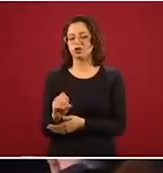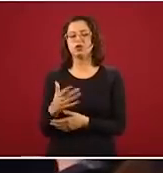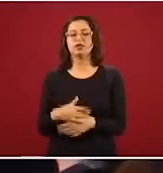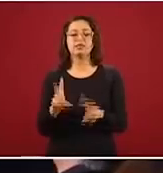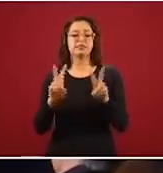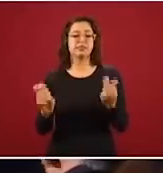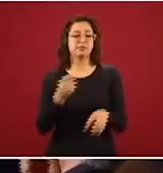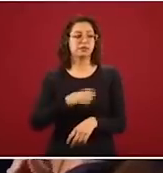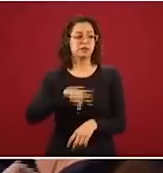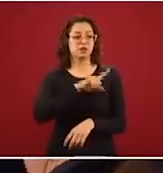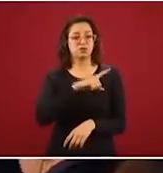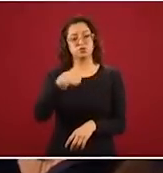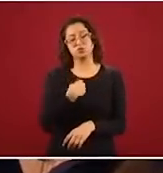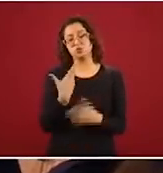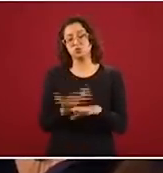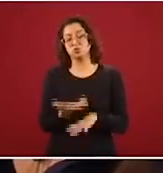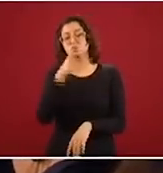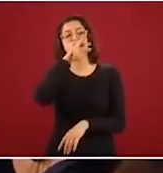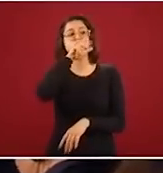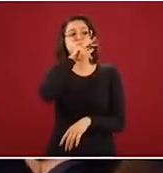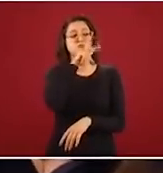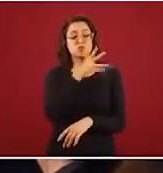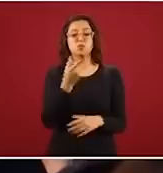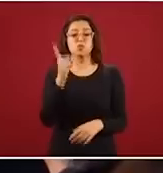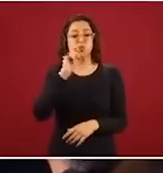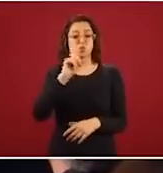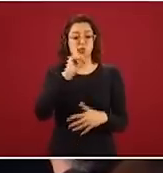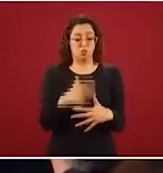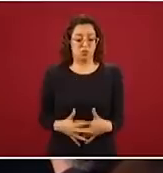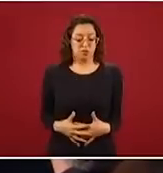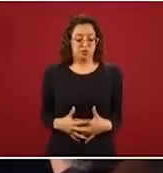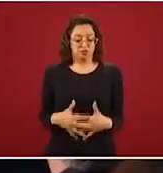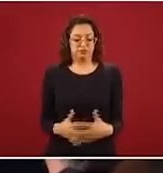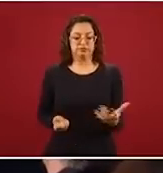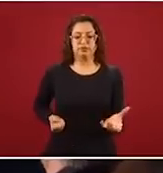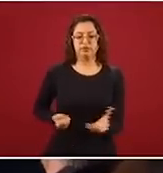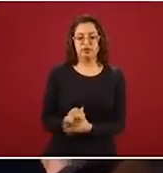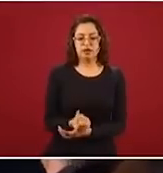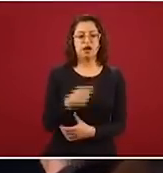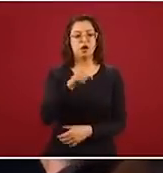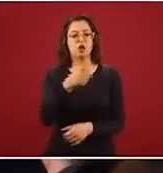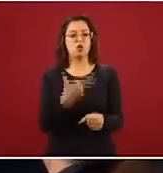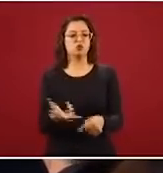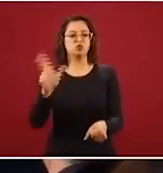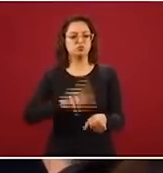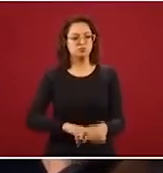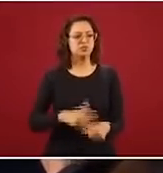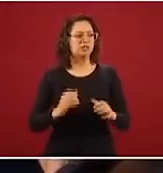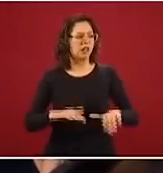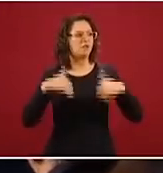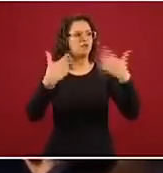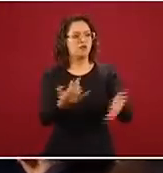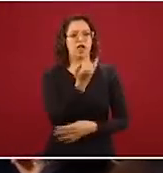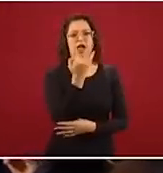sobremanera. Son dramáticos los casos de mujeres embarazadas dando a luz en jardines de los hospitales, en los baños, ya lo